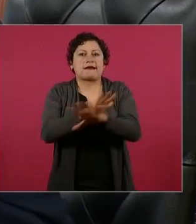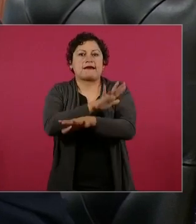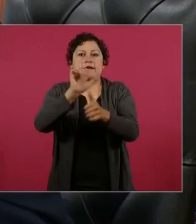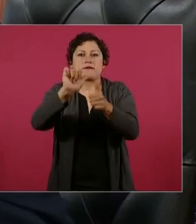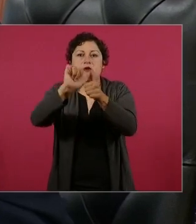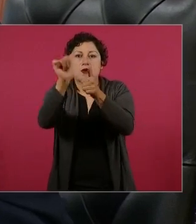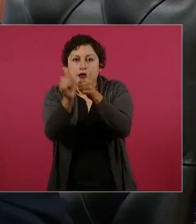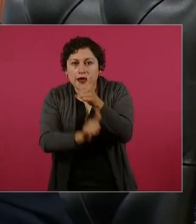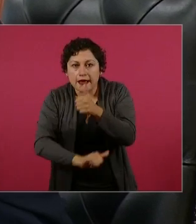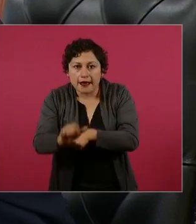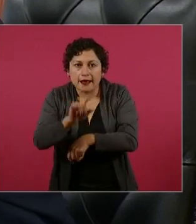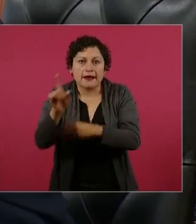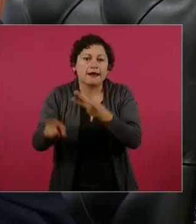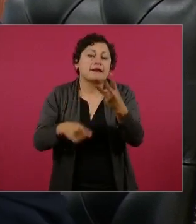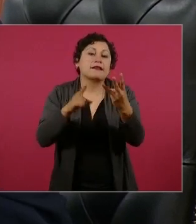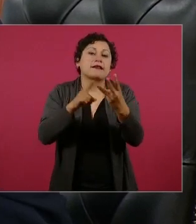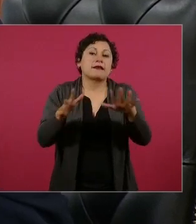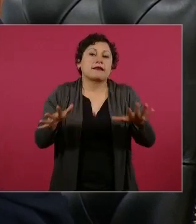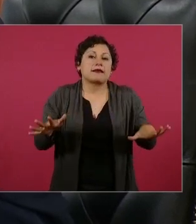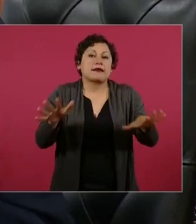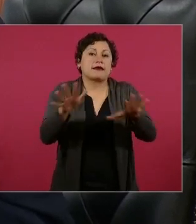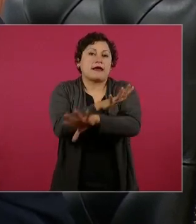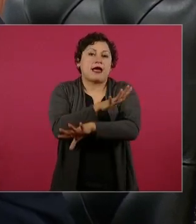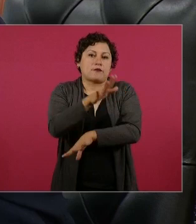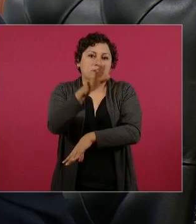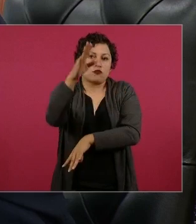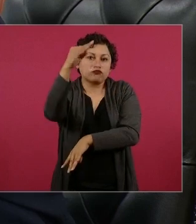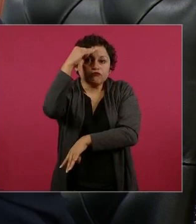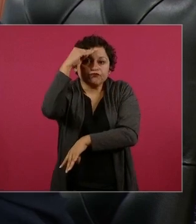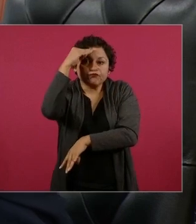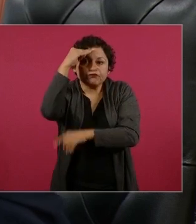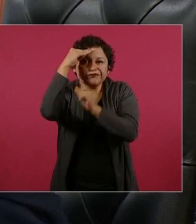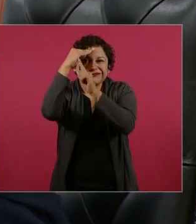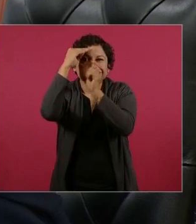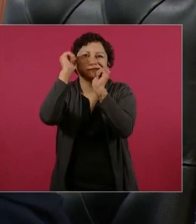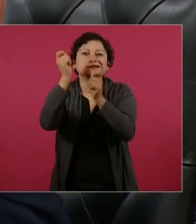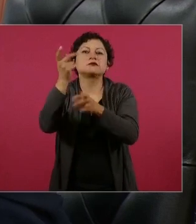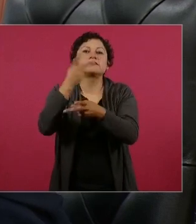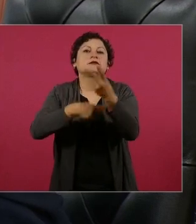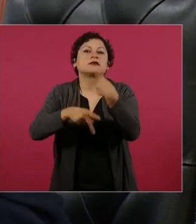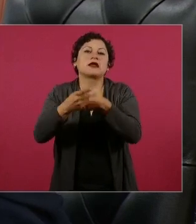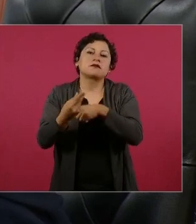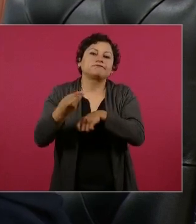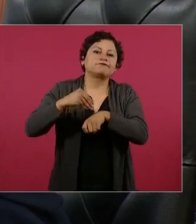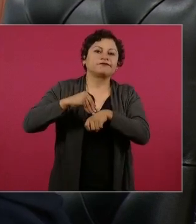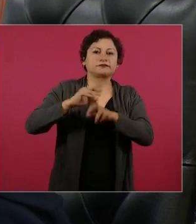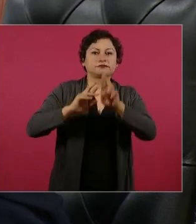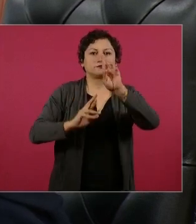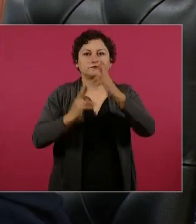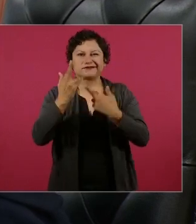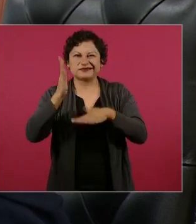pensamiento se vuelve más revolucionario.